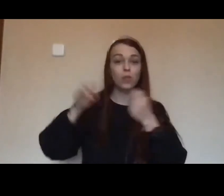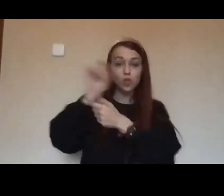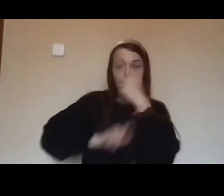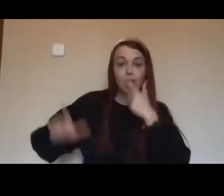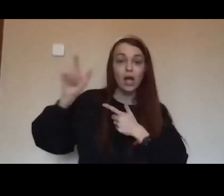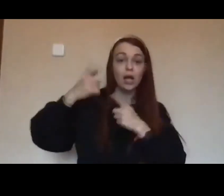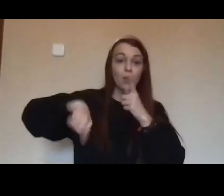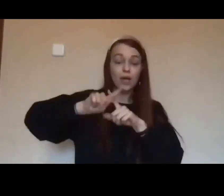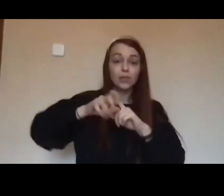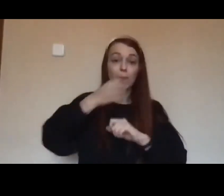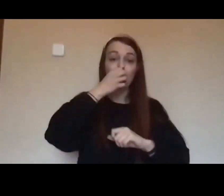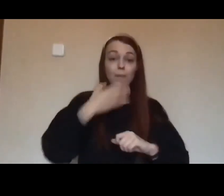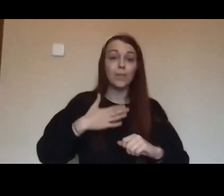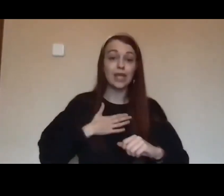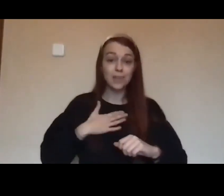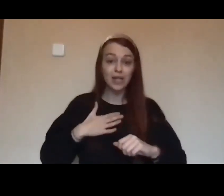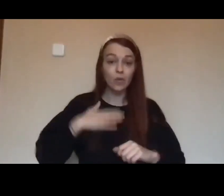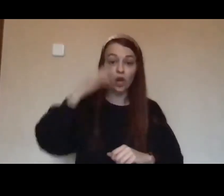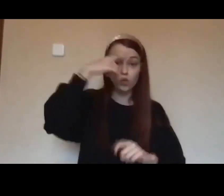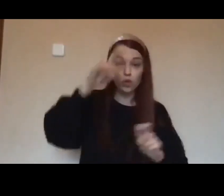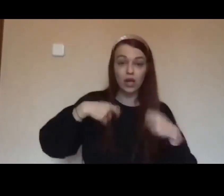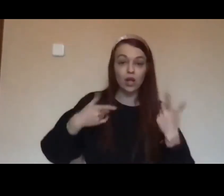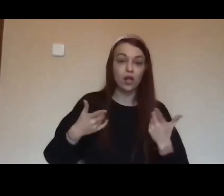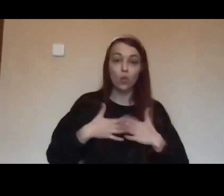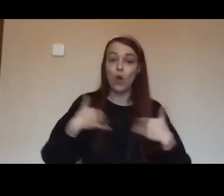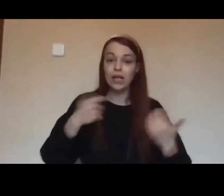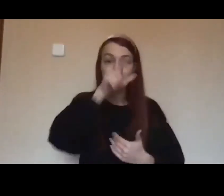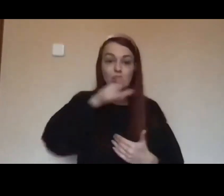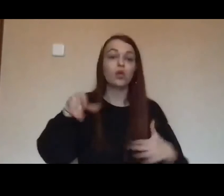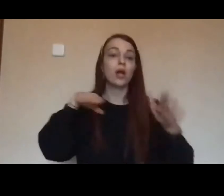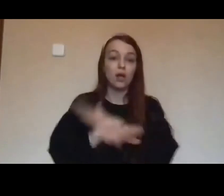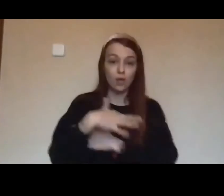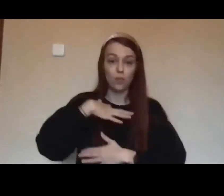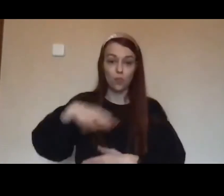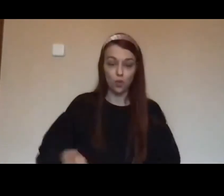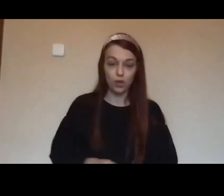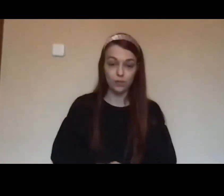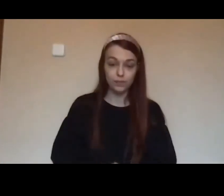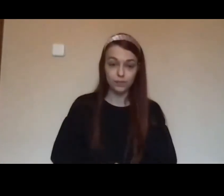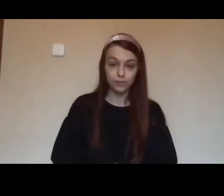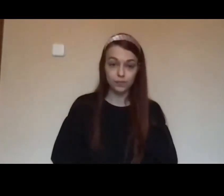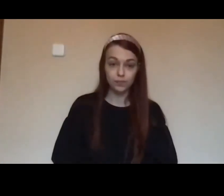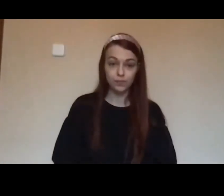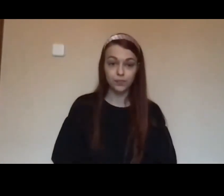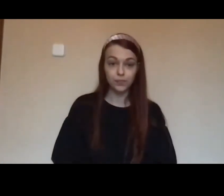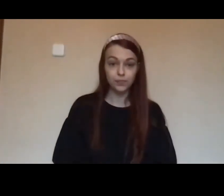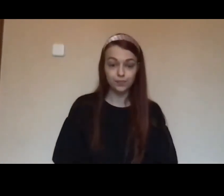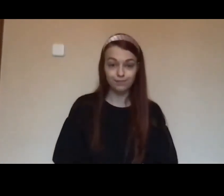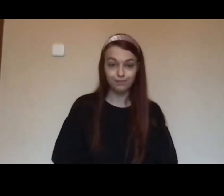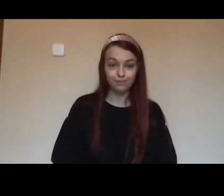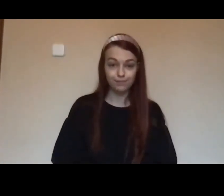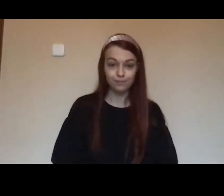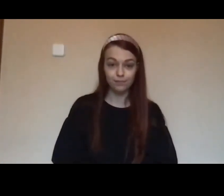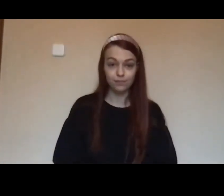acceso a los bienes patrimoniales, culturales y naturales de cualquier persona. Antes de dar paso al primer ponente, me